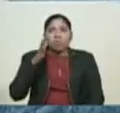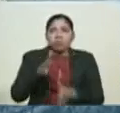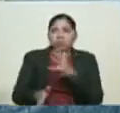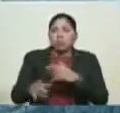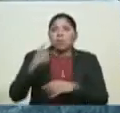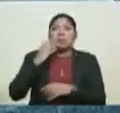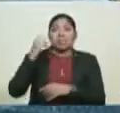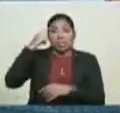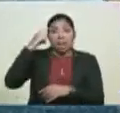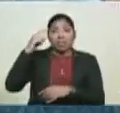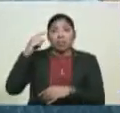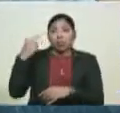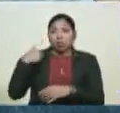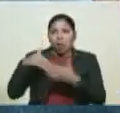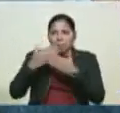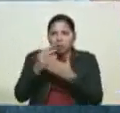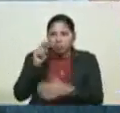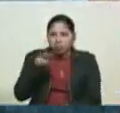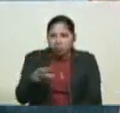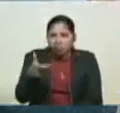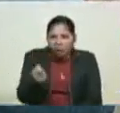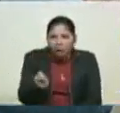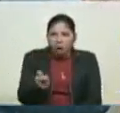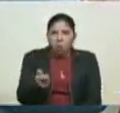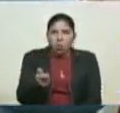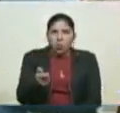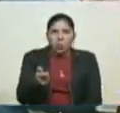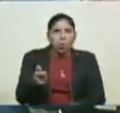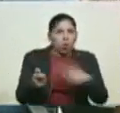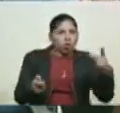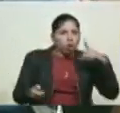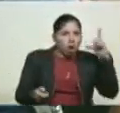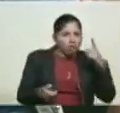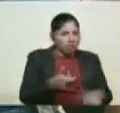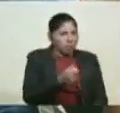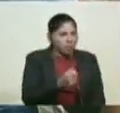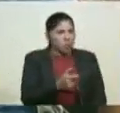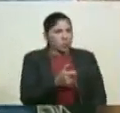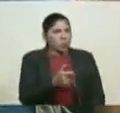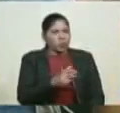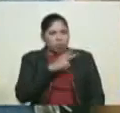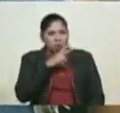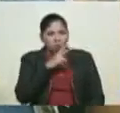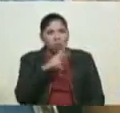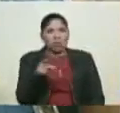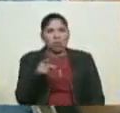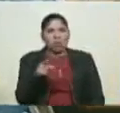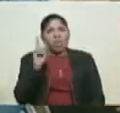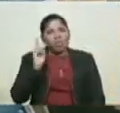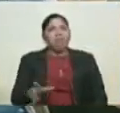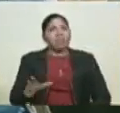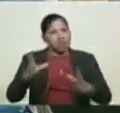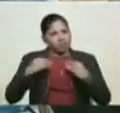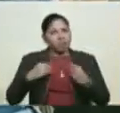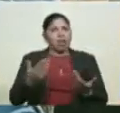en inglés. Yo la vi hoy en la madrugada, en la BBC de Londres. Cese la campaña feroz. Tienen que